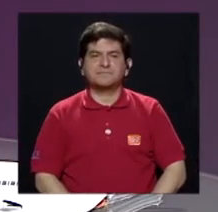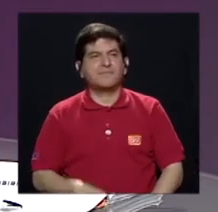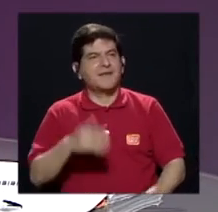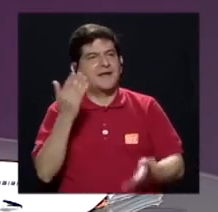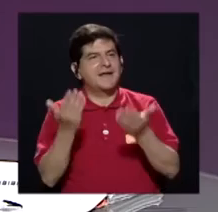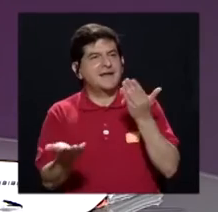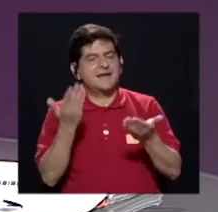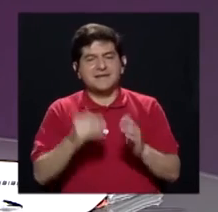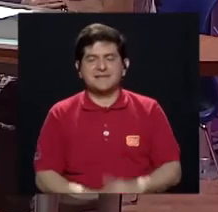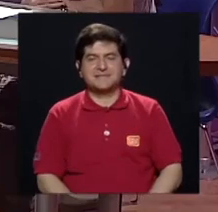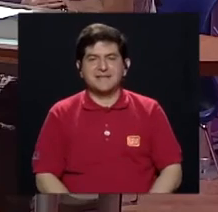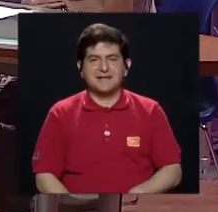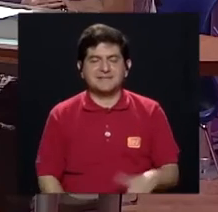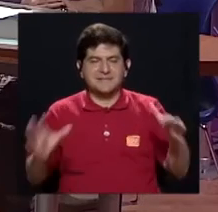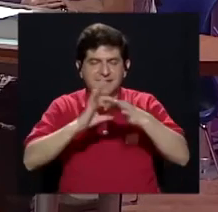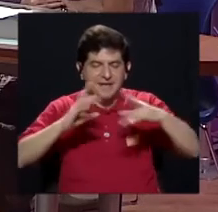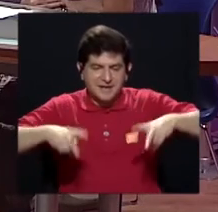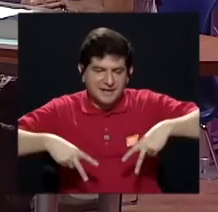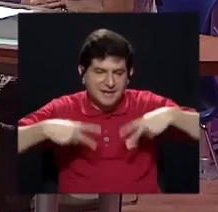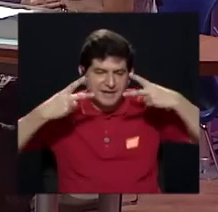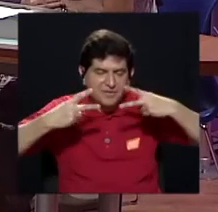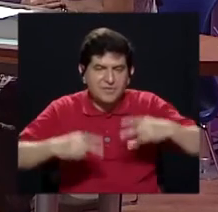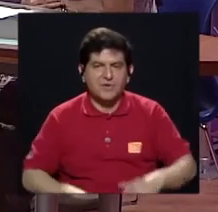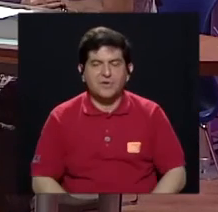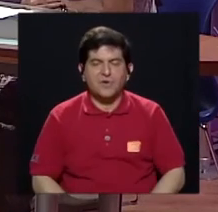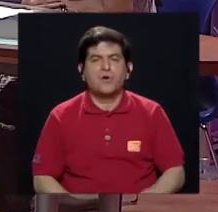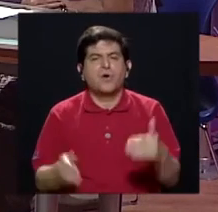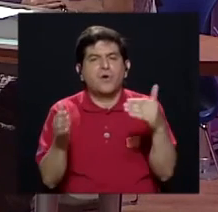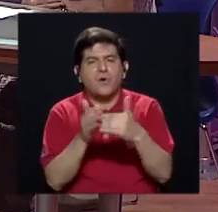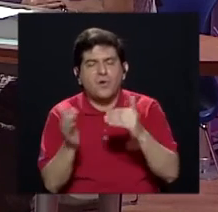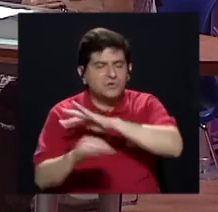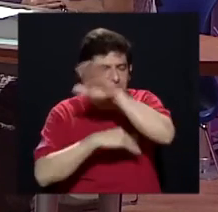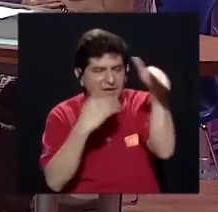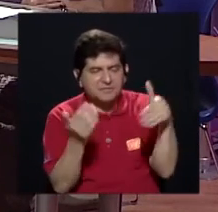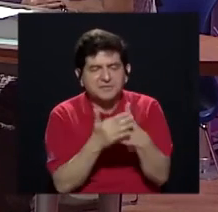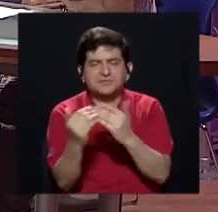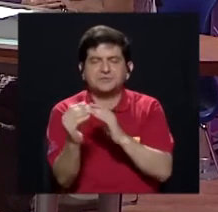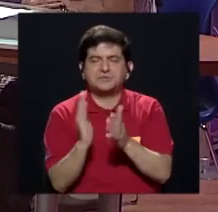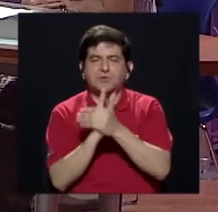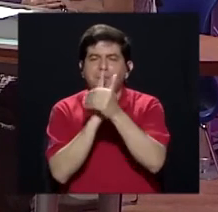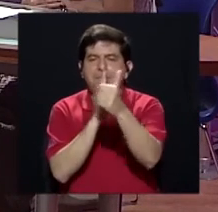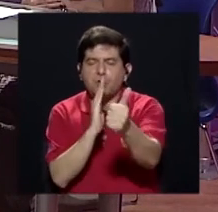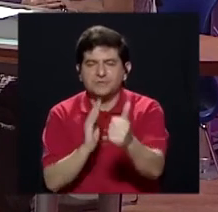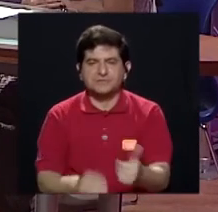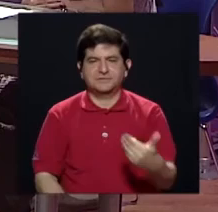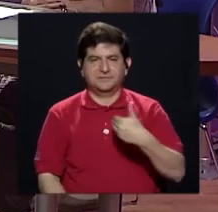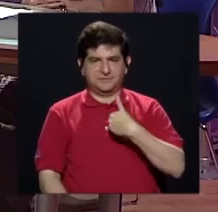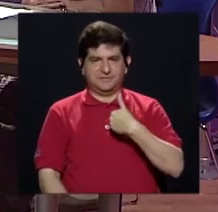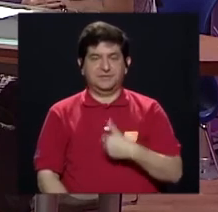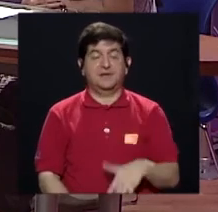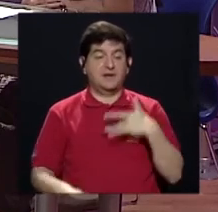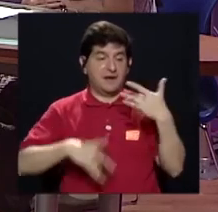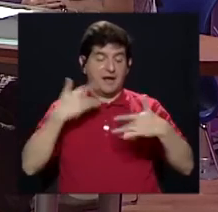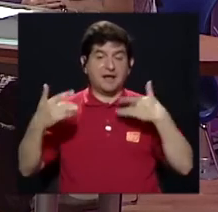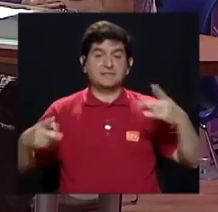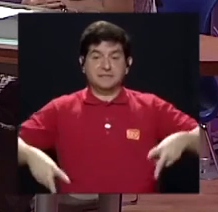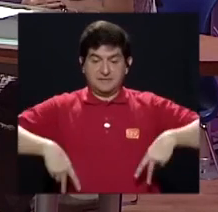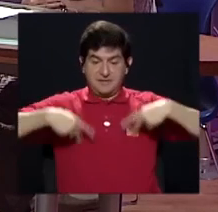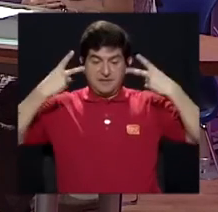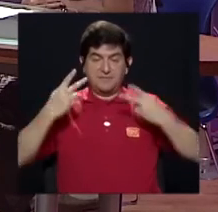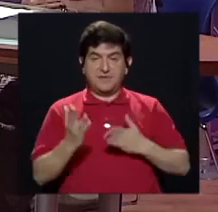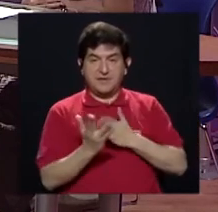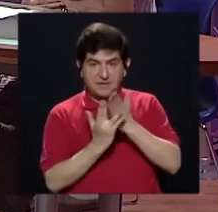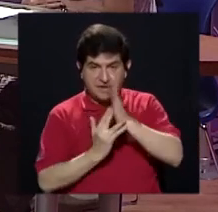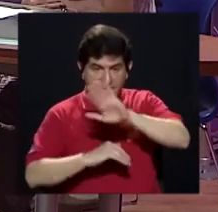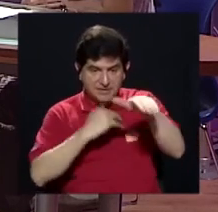digamos que lo transpersonal nos invita a recuperar todos nuestros potenciales, a sentirnos vivas a través de